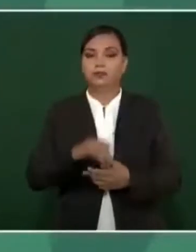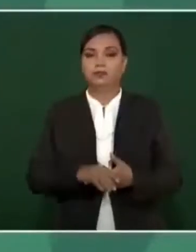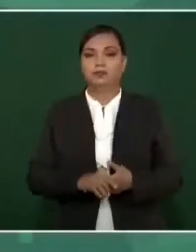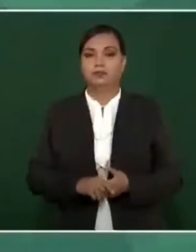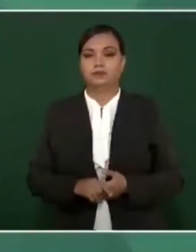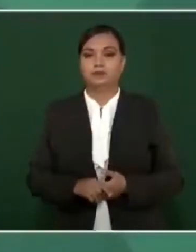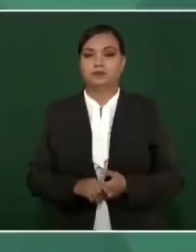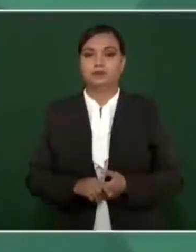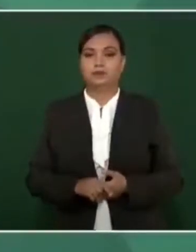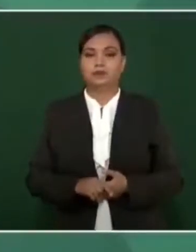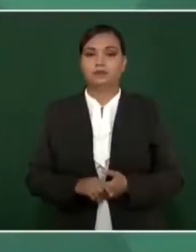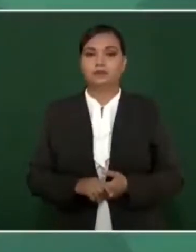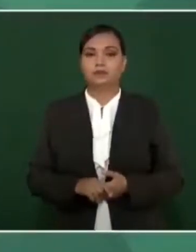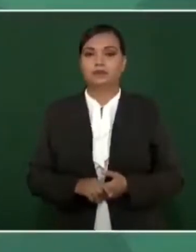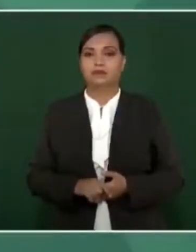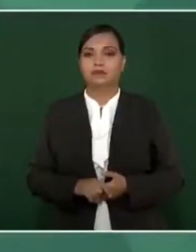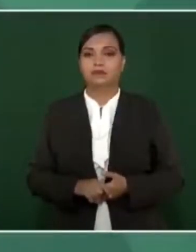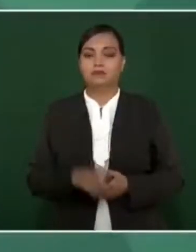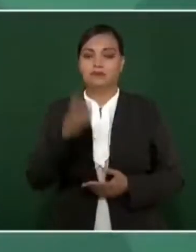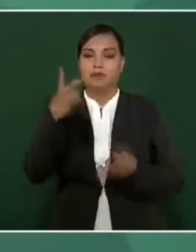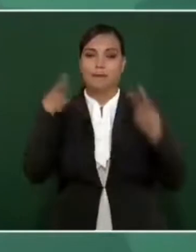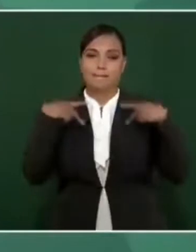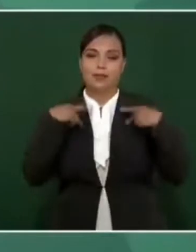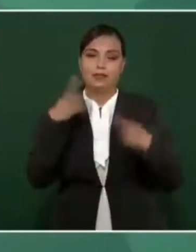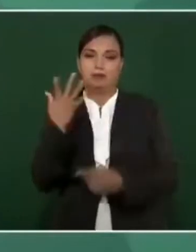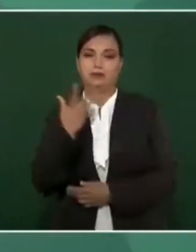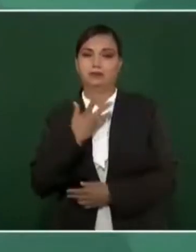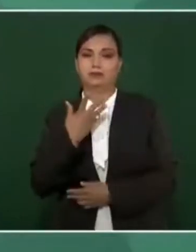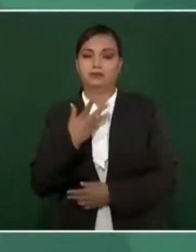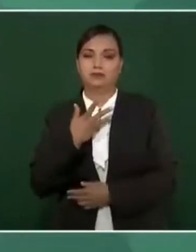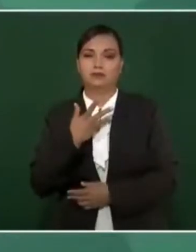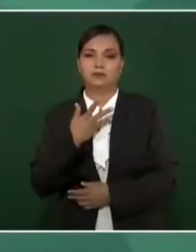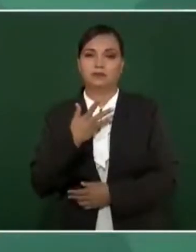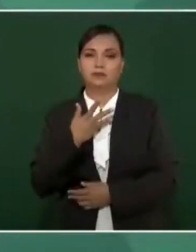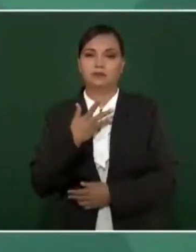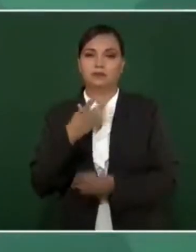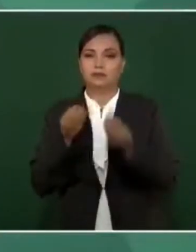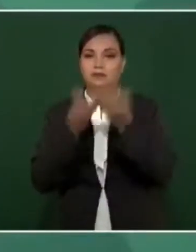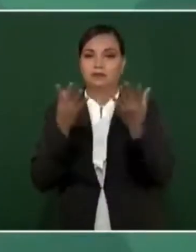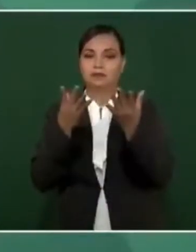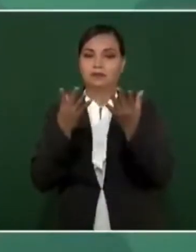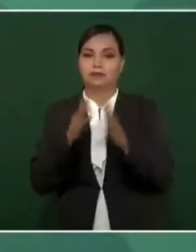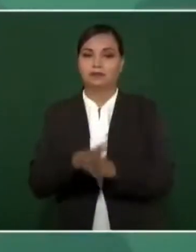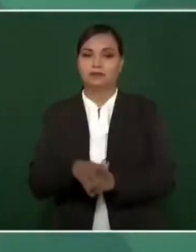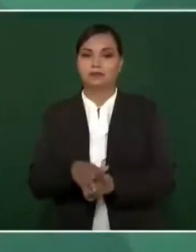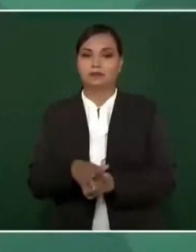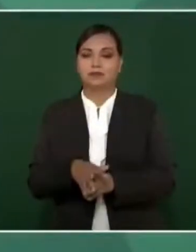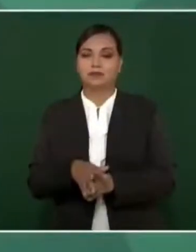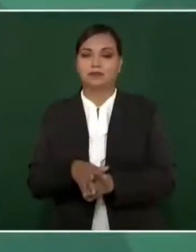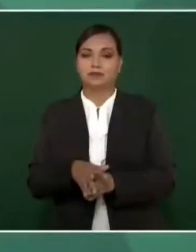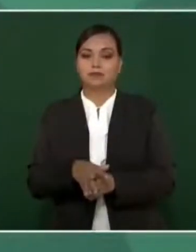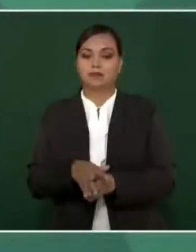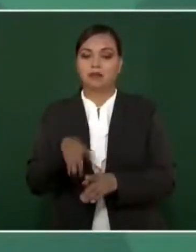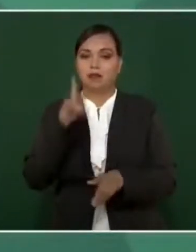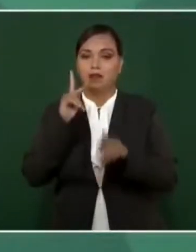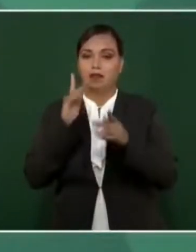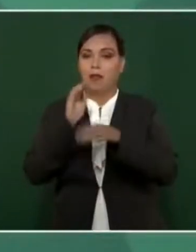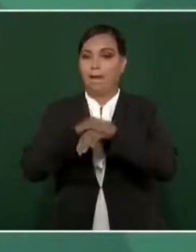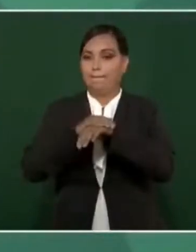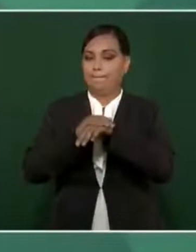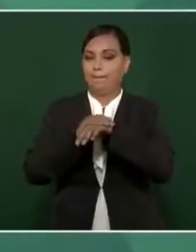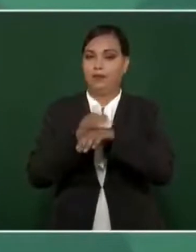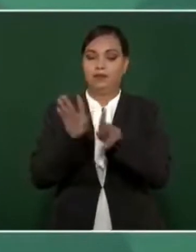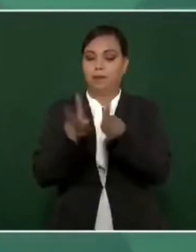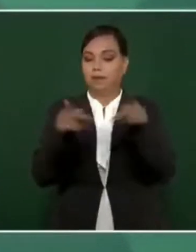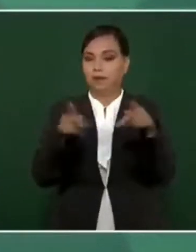mucha influencia en medios, de que ya no se iban a utilizar las gasolinas,